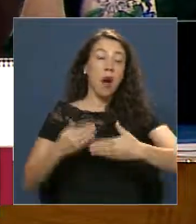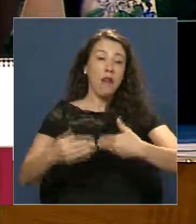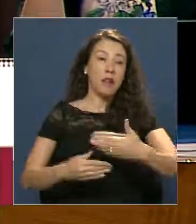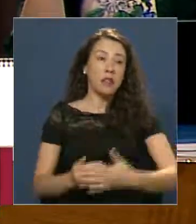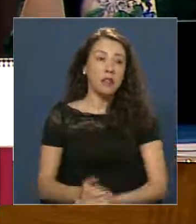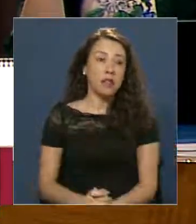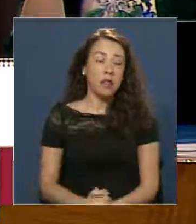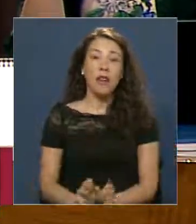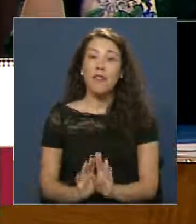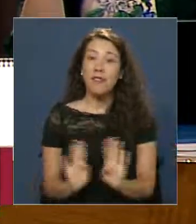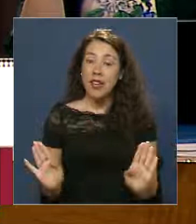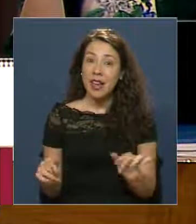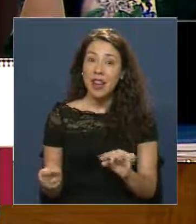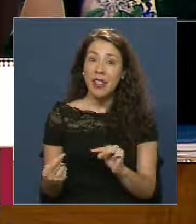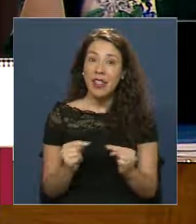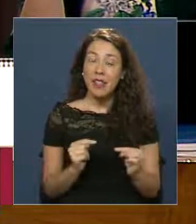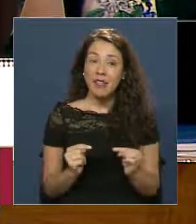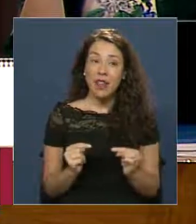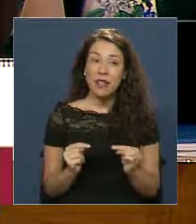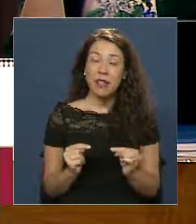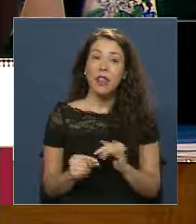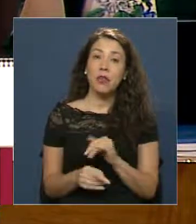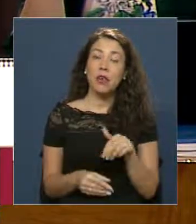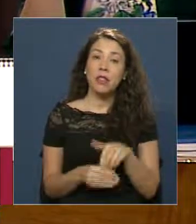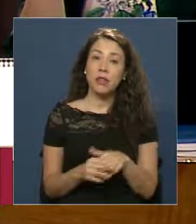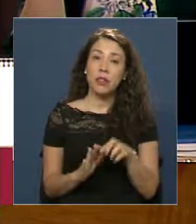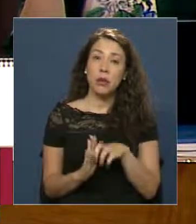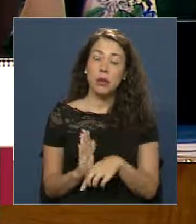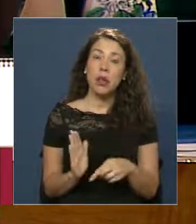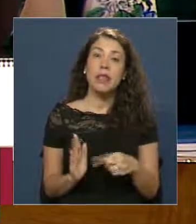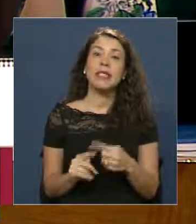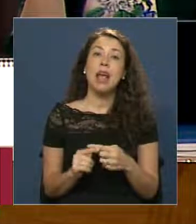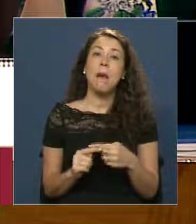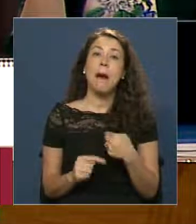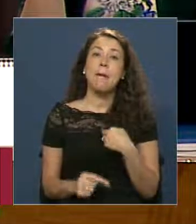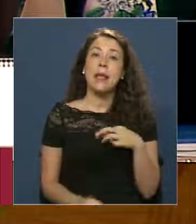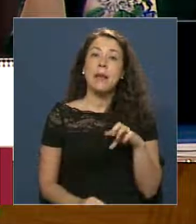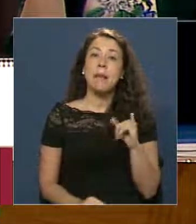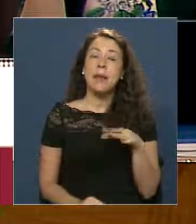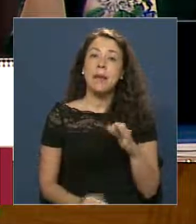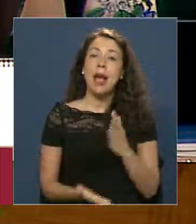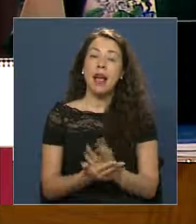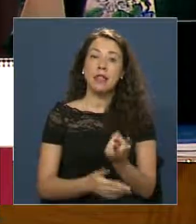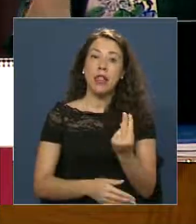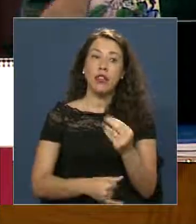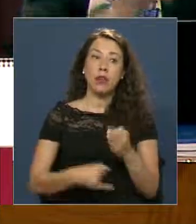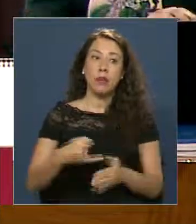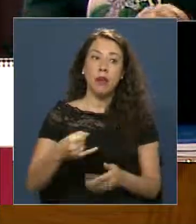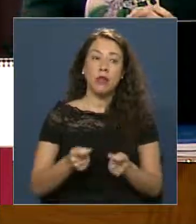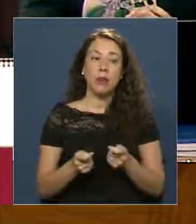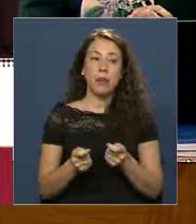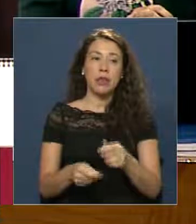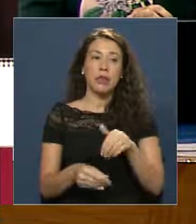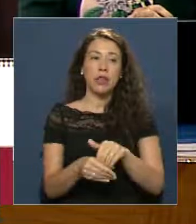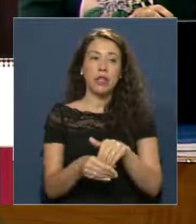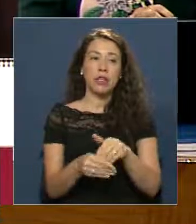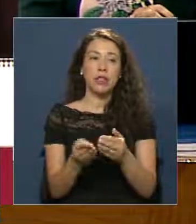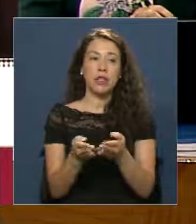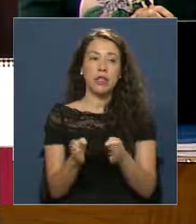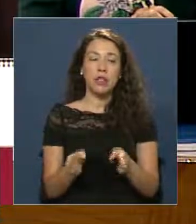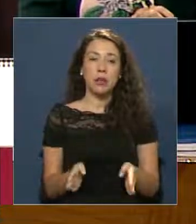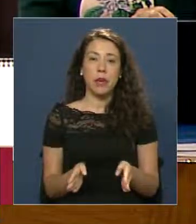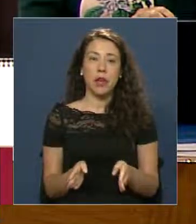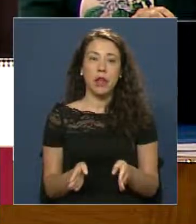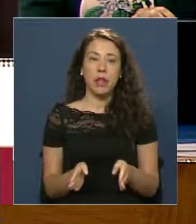siguiente. Cerramos ese debate, se va a votar el proyecto MIPYME hoy día. Hasta las 12 hay plazo para presentar votaciones